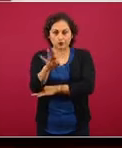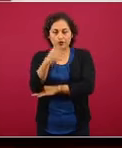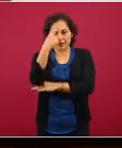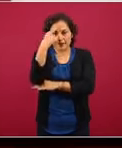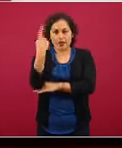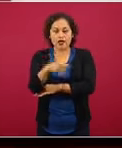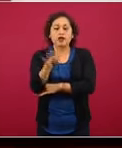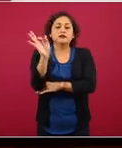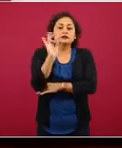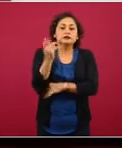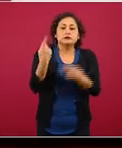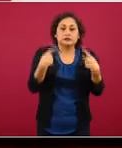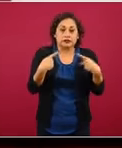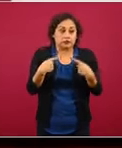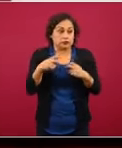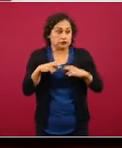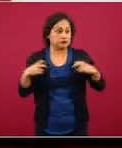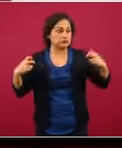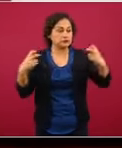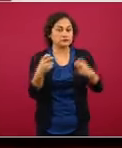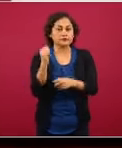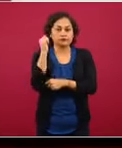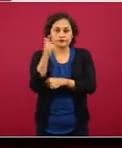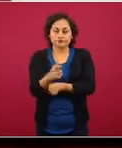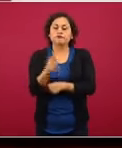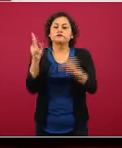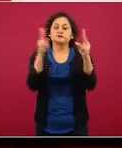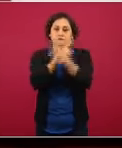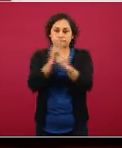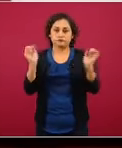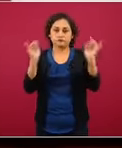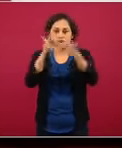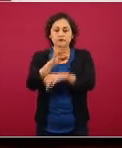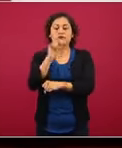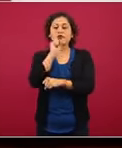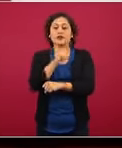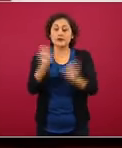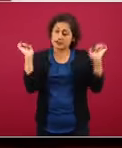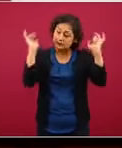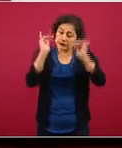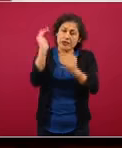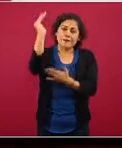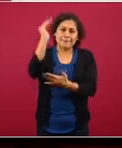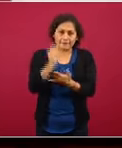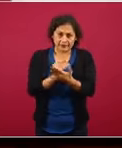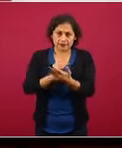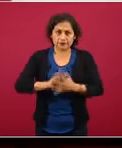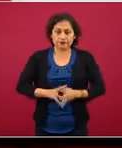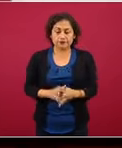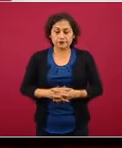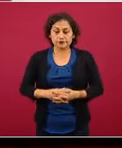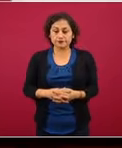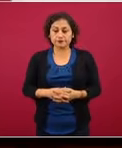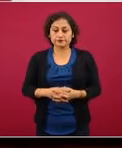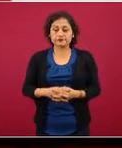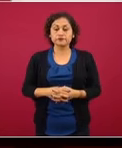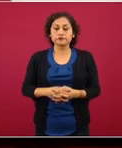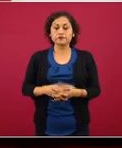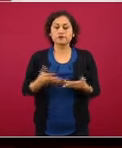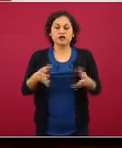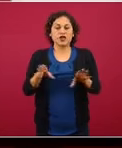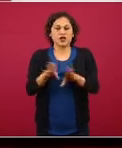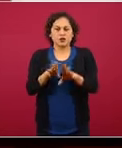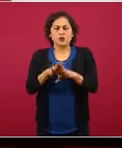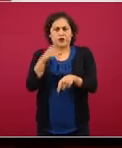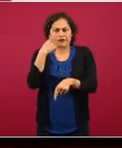muchas personas y, sobre todo, disminuir el aforo de estos lugares. La dinámica de la transmisión en